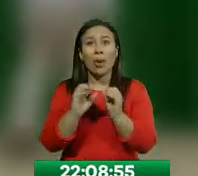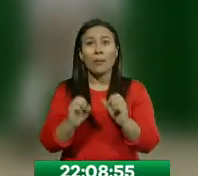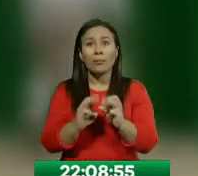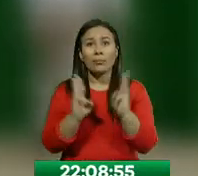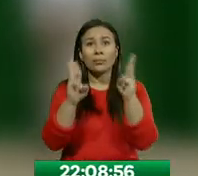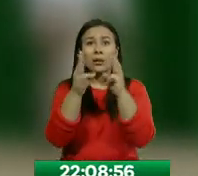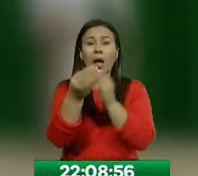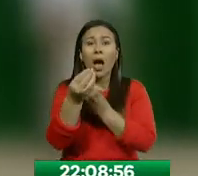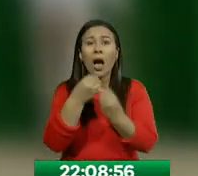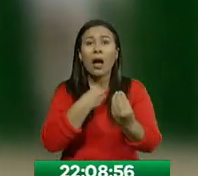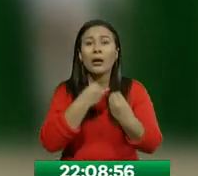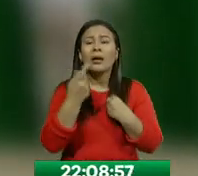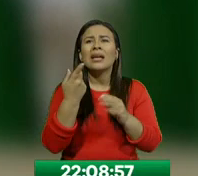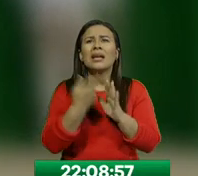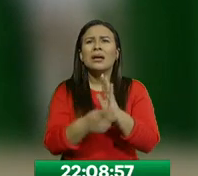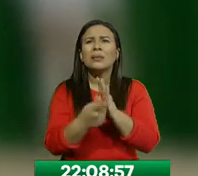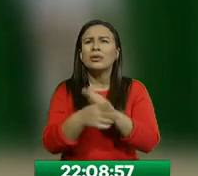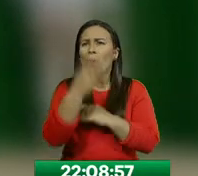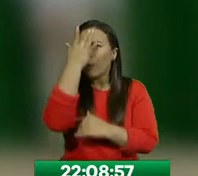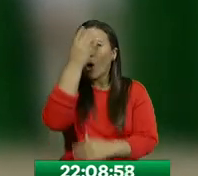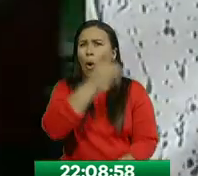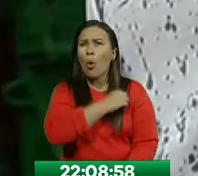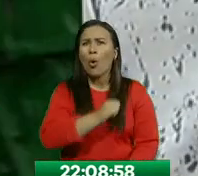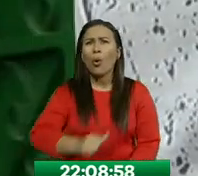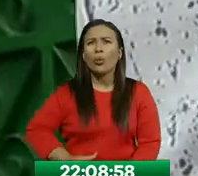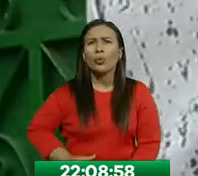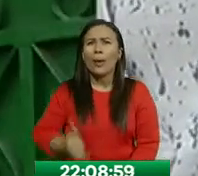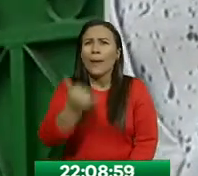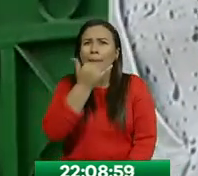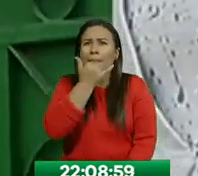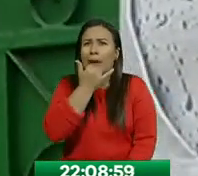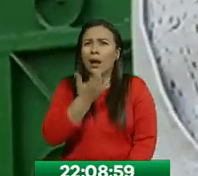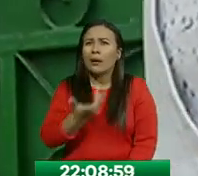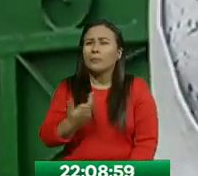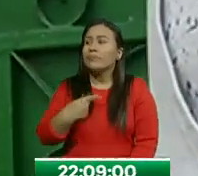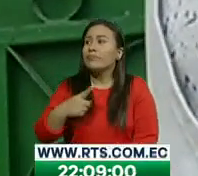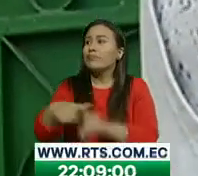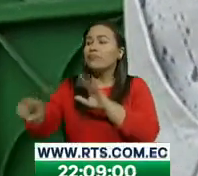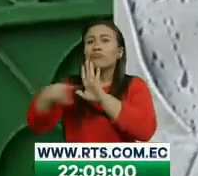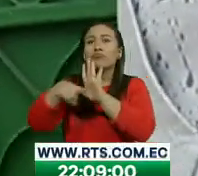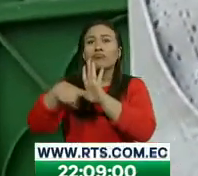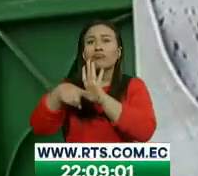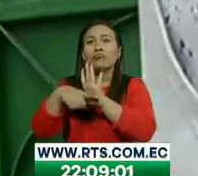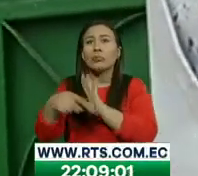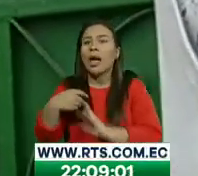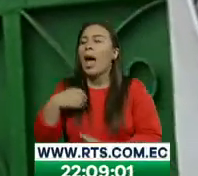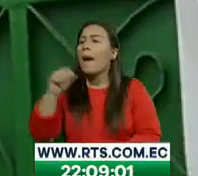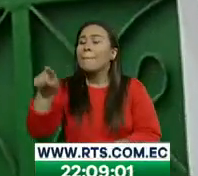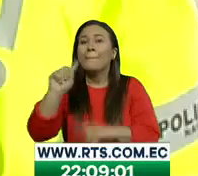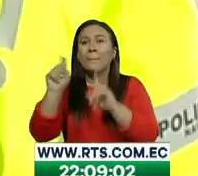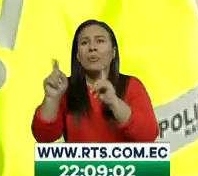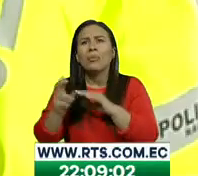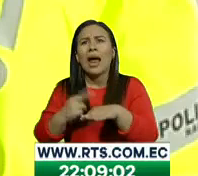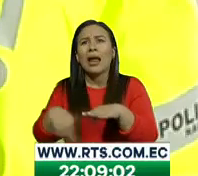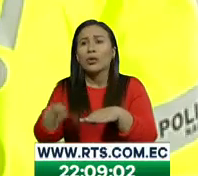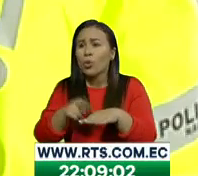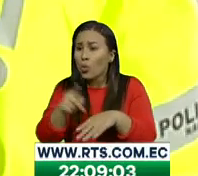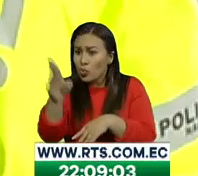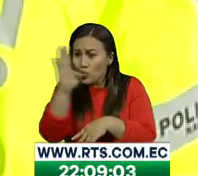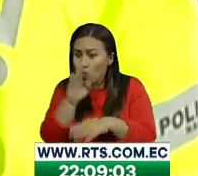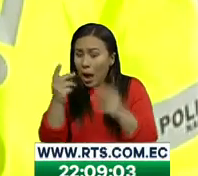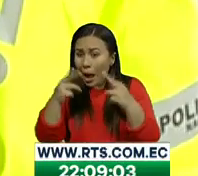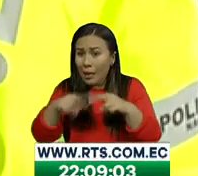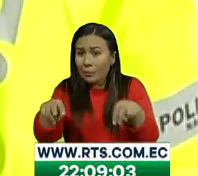conocer el informe del DC sobre la conducta del adolescente, pero recibimos negativas a nuestra investigación. La tarde de